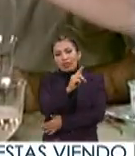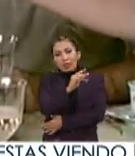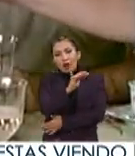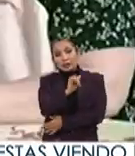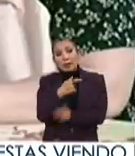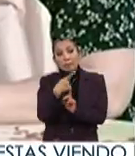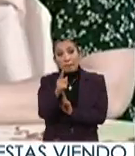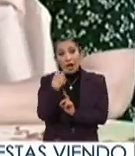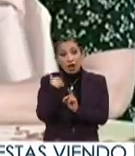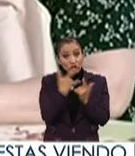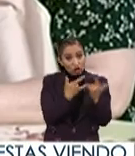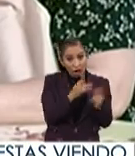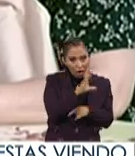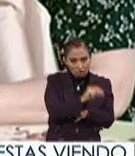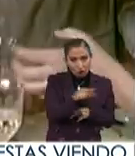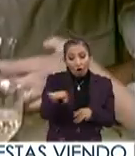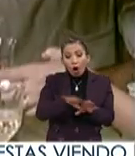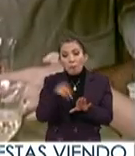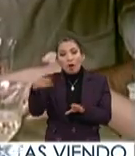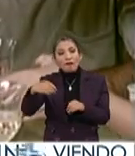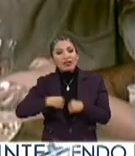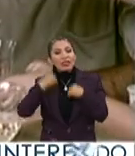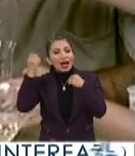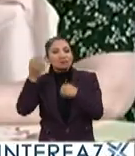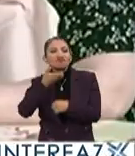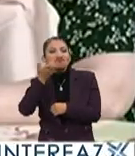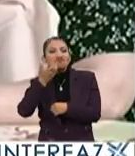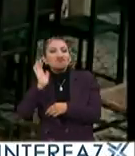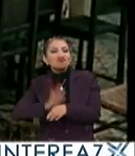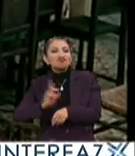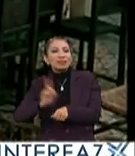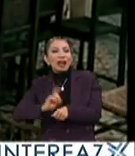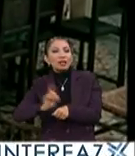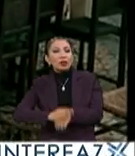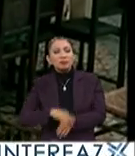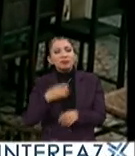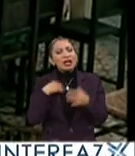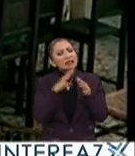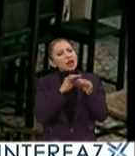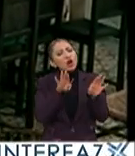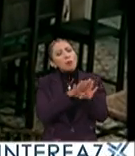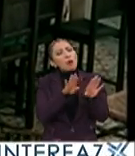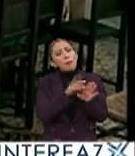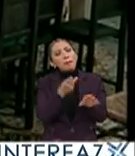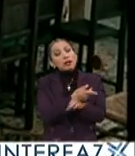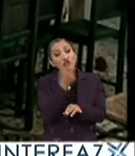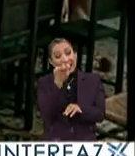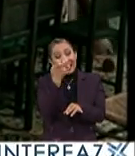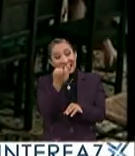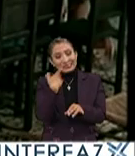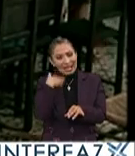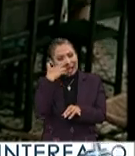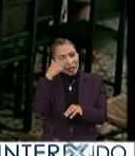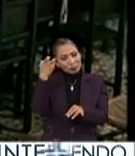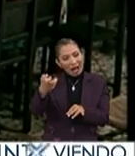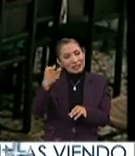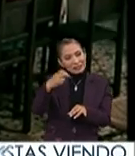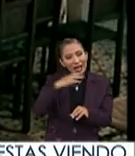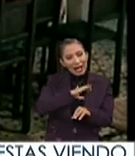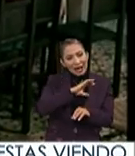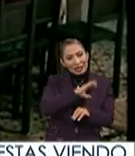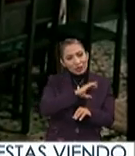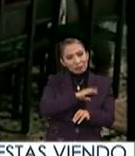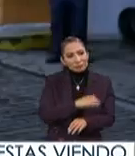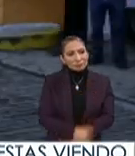pero no desde los hechos históricos, sino desde la vida cotidiana. Cuéntame cómo pasó, sin duda es una de las razones de este